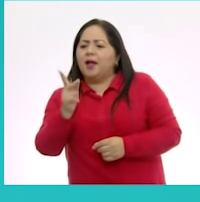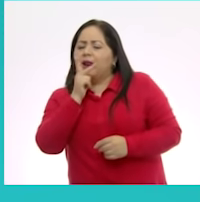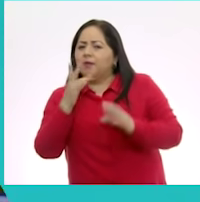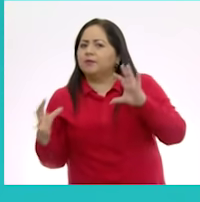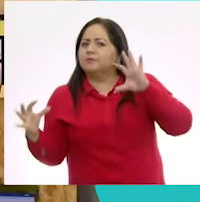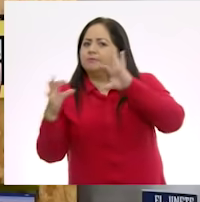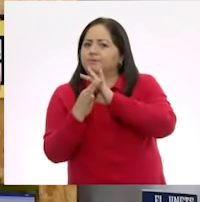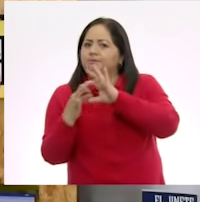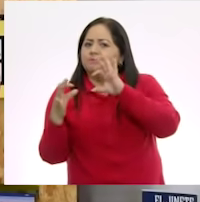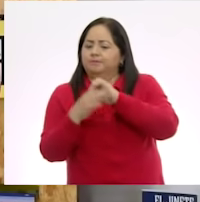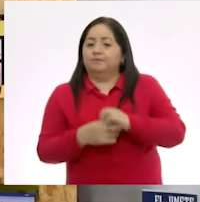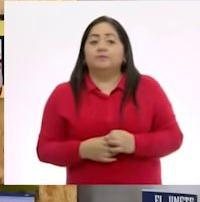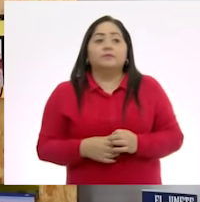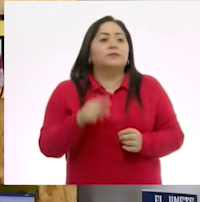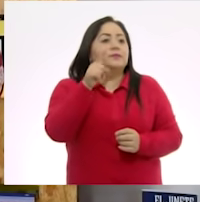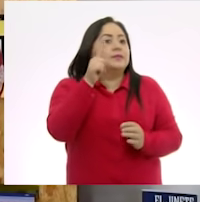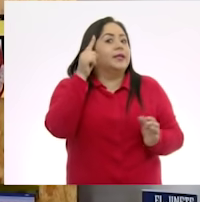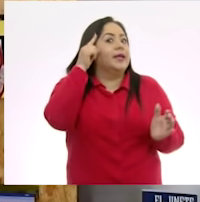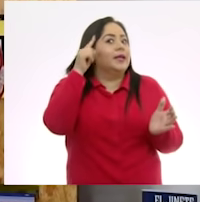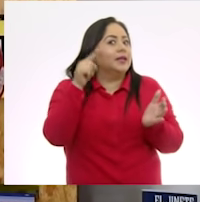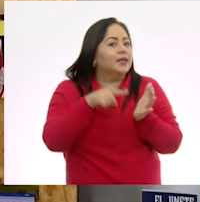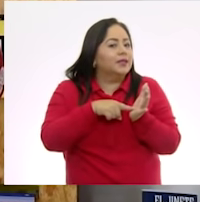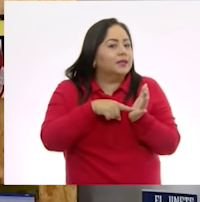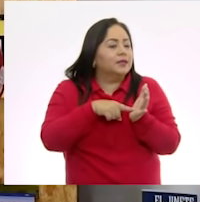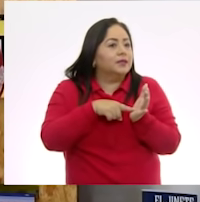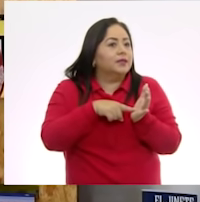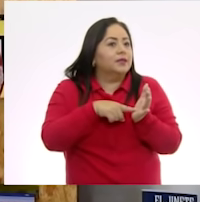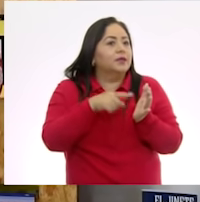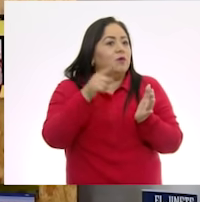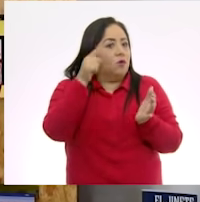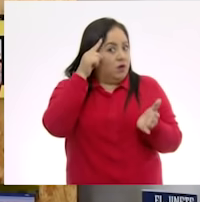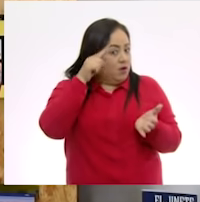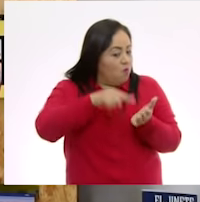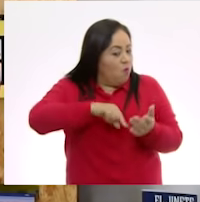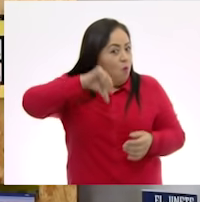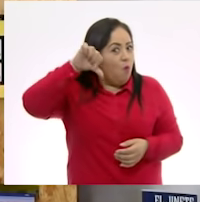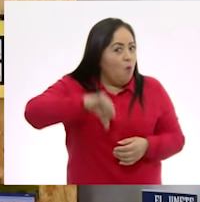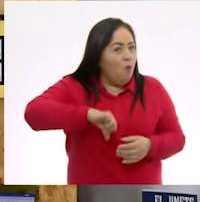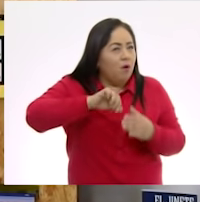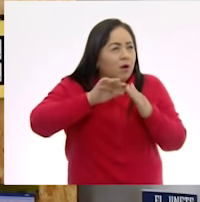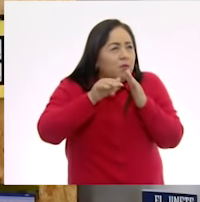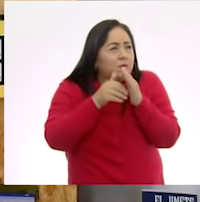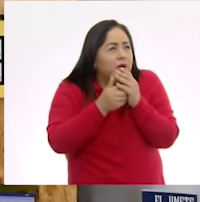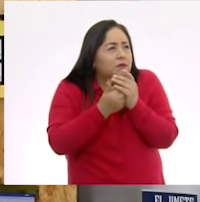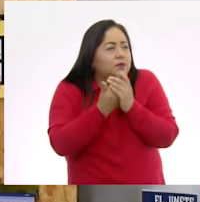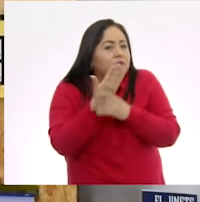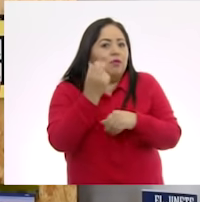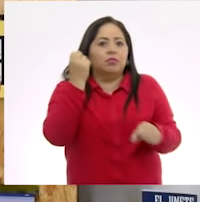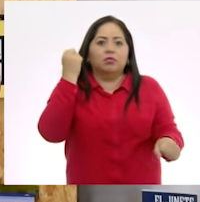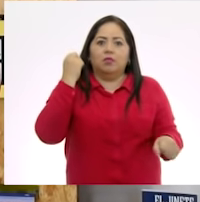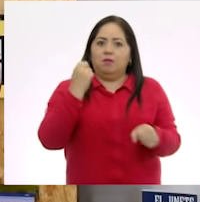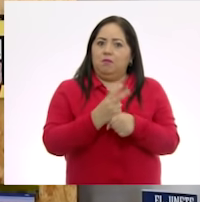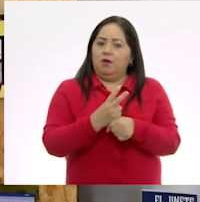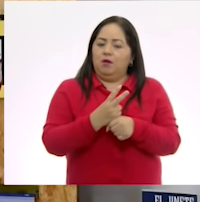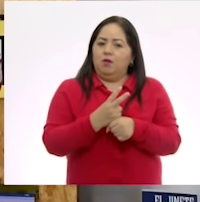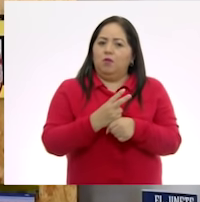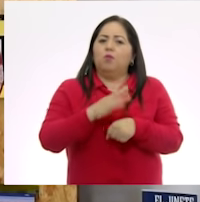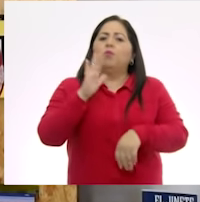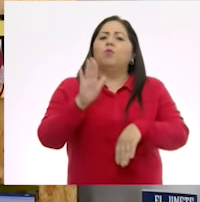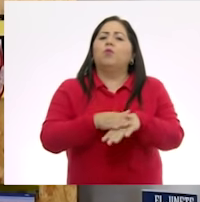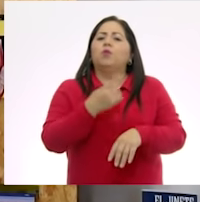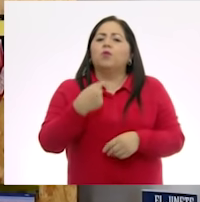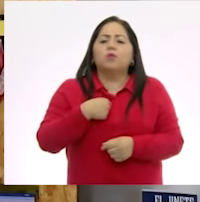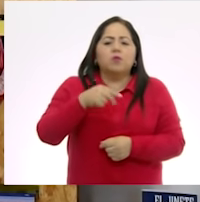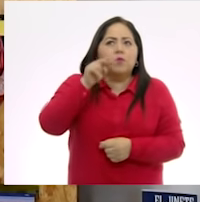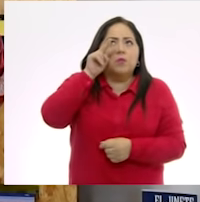riman. ¿Qué creen? Creo que hoy amaneció más temprano, porque yo vi